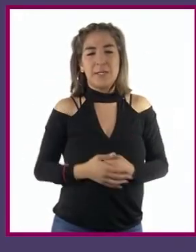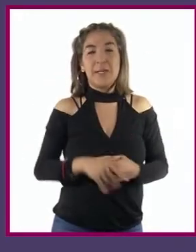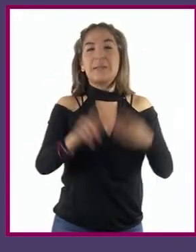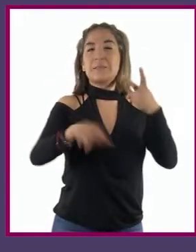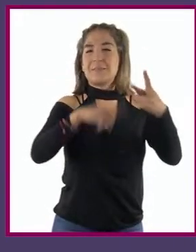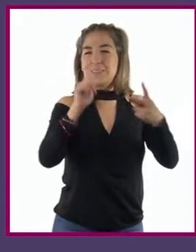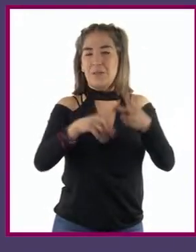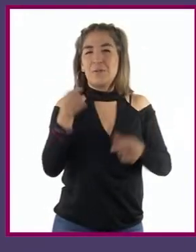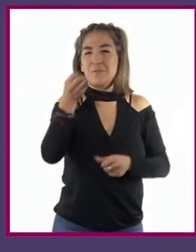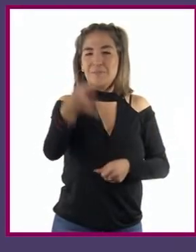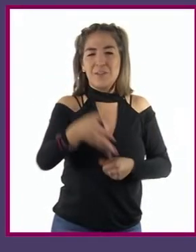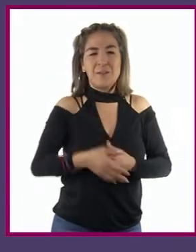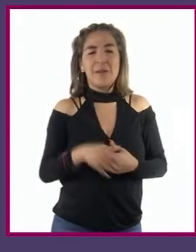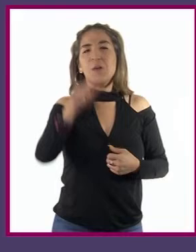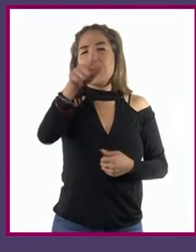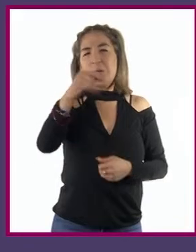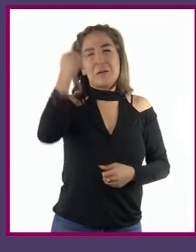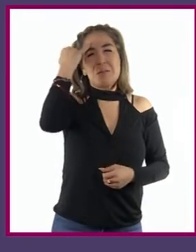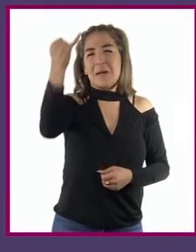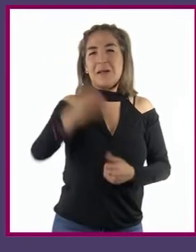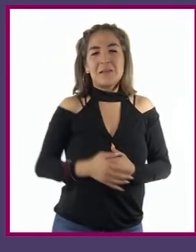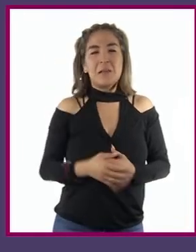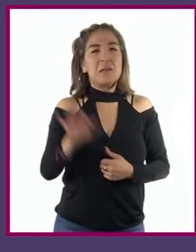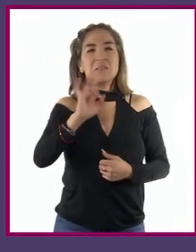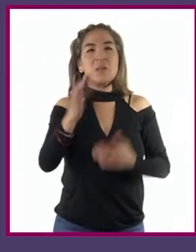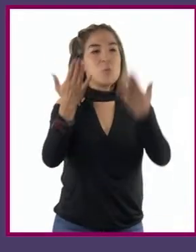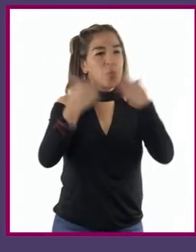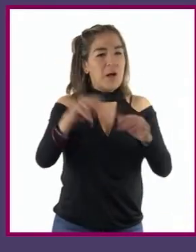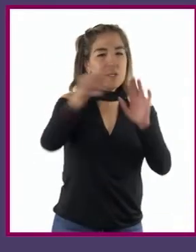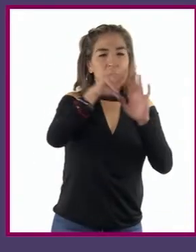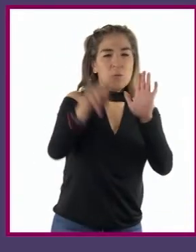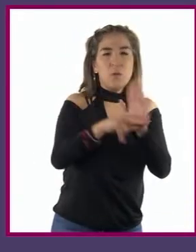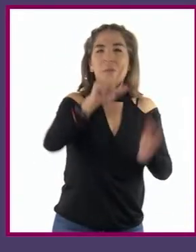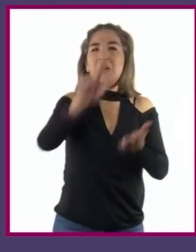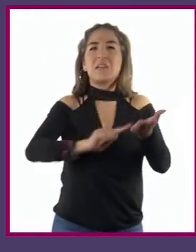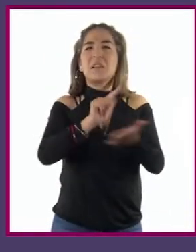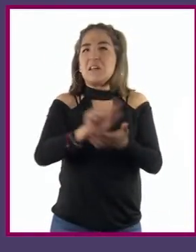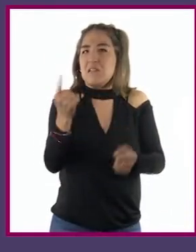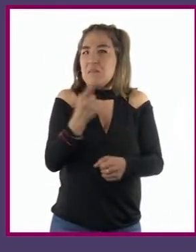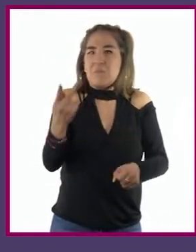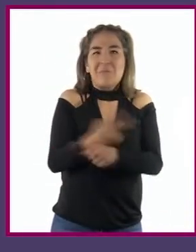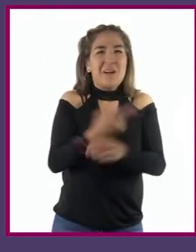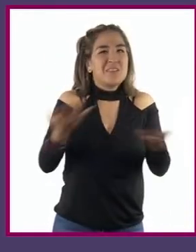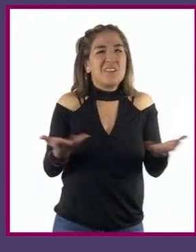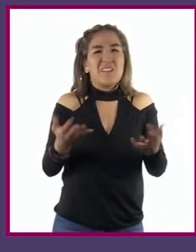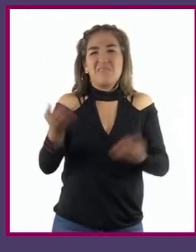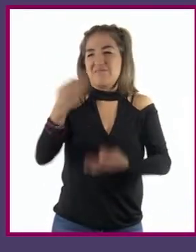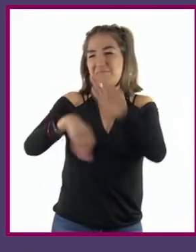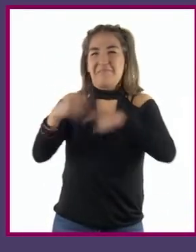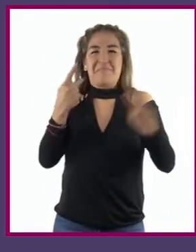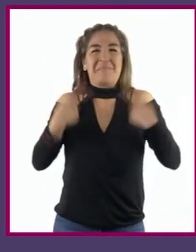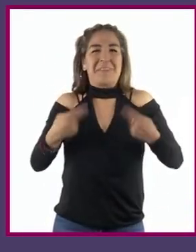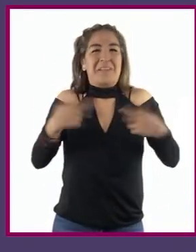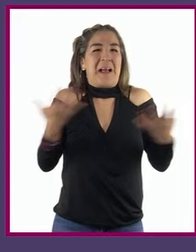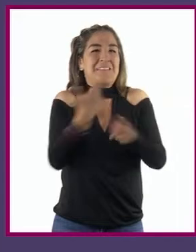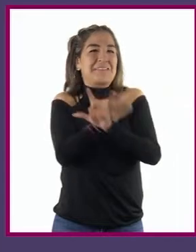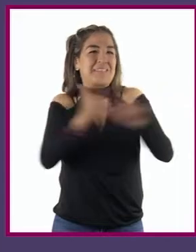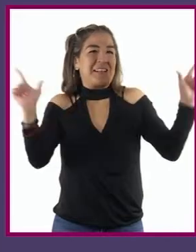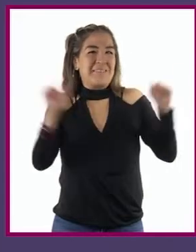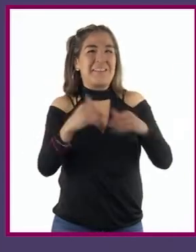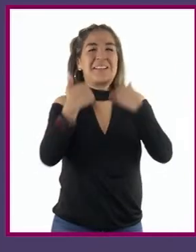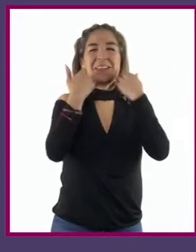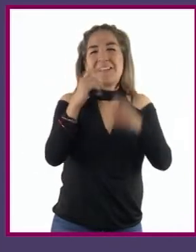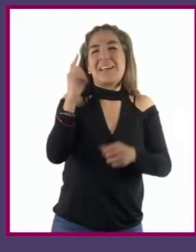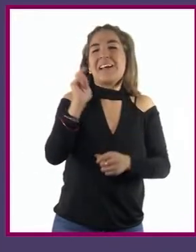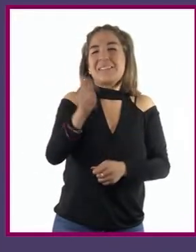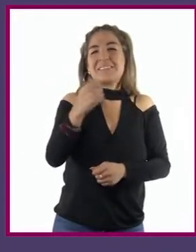¿Te imaginas qué pasaría si no existieran las normas y las leyes? Cada quien haría lo que quisiera, ¿verdad? Ahora